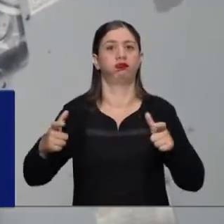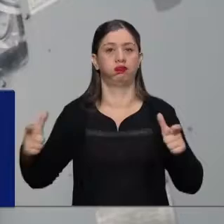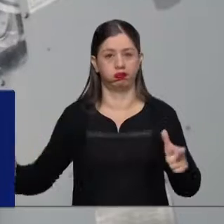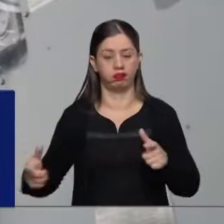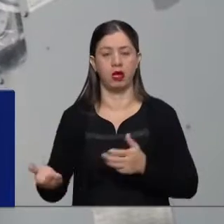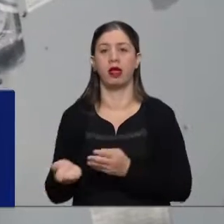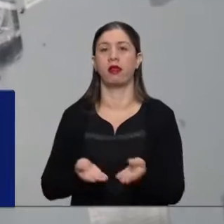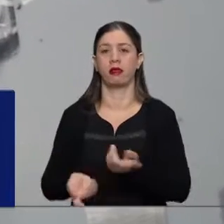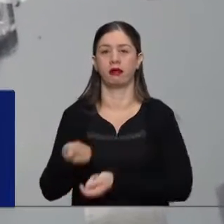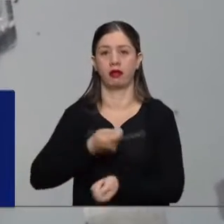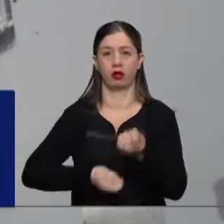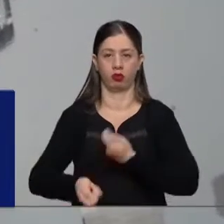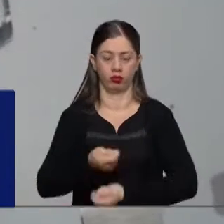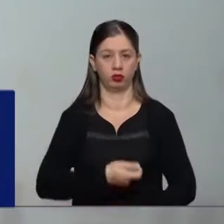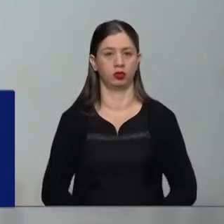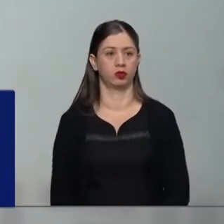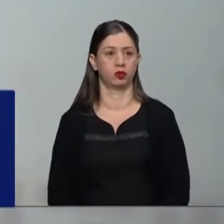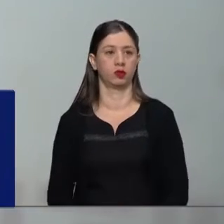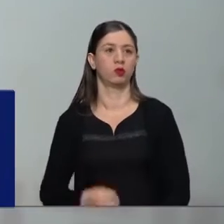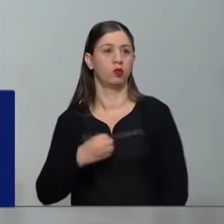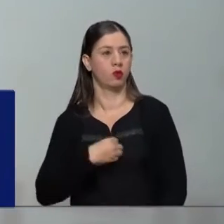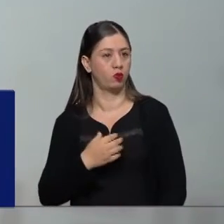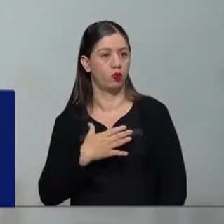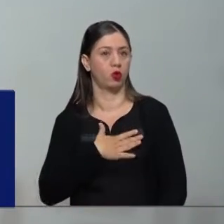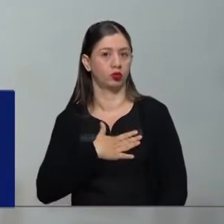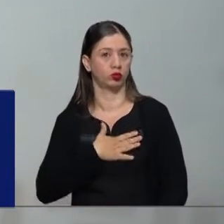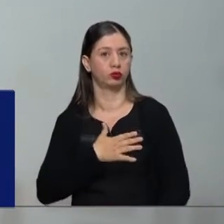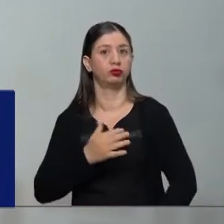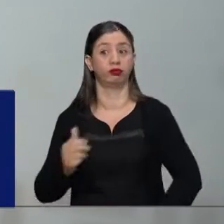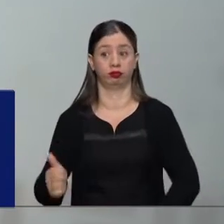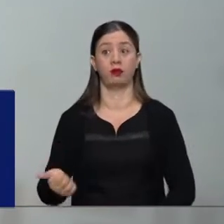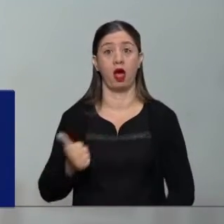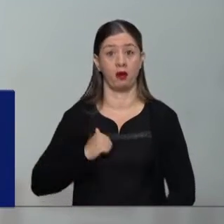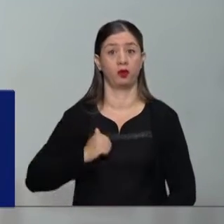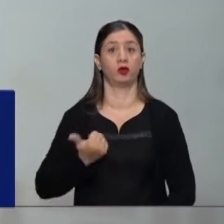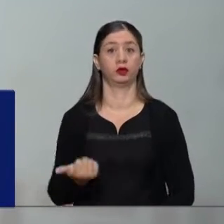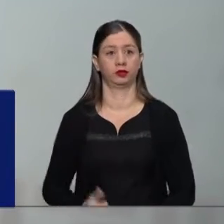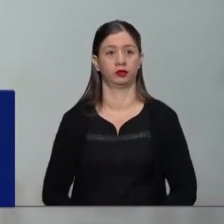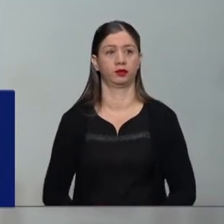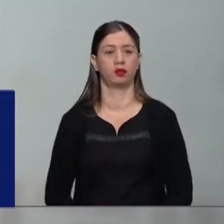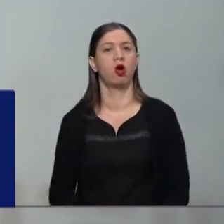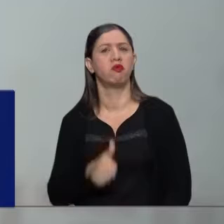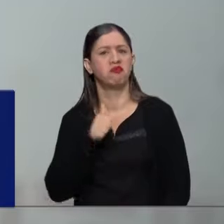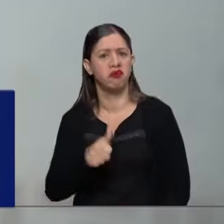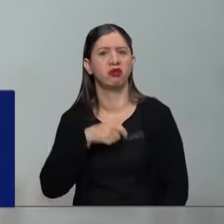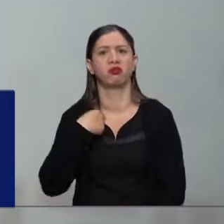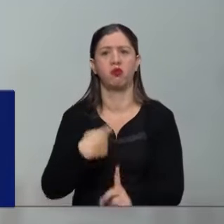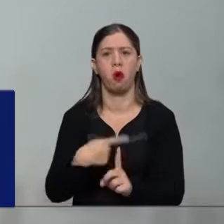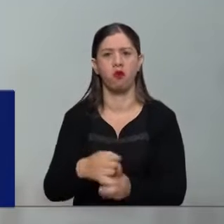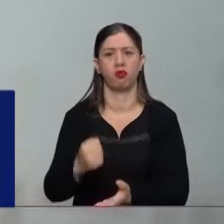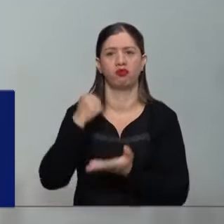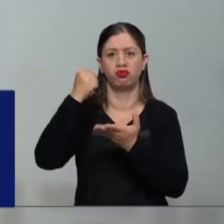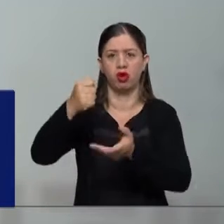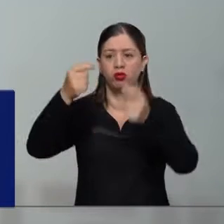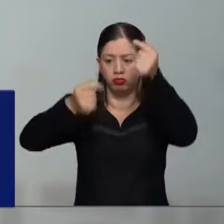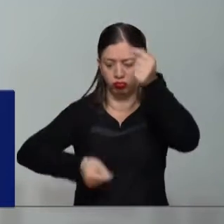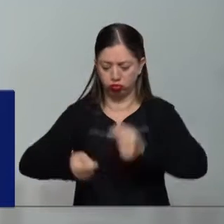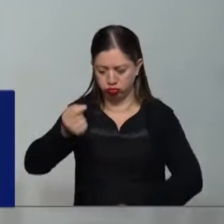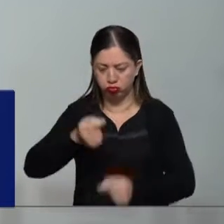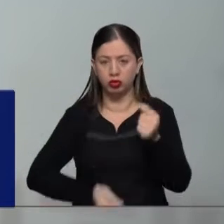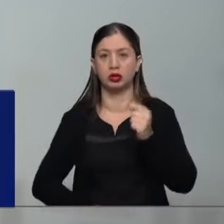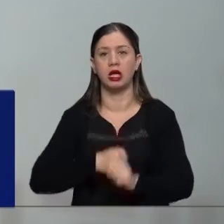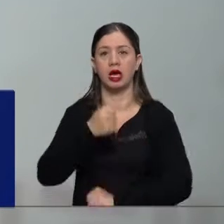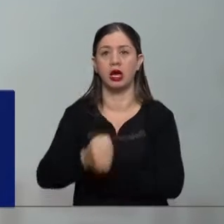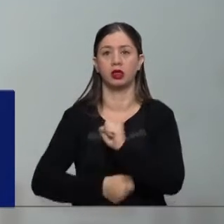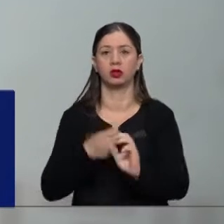de negocio. Y es una oportunidad que tenemos que salir a aprovechar. Hemos tenido muy buenos resultados financieros en el 2021 en cada